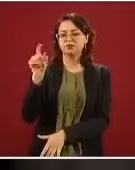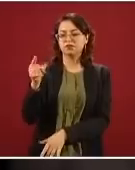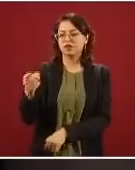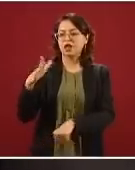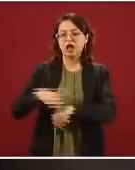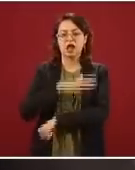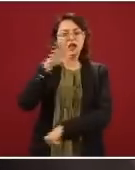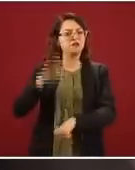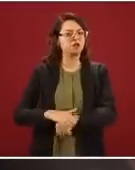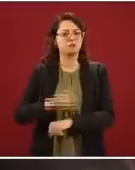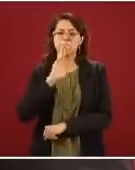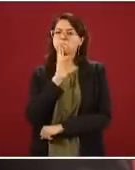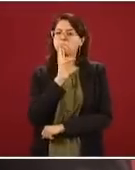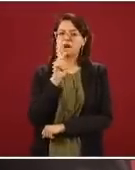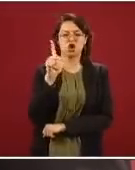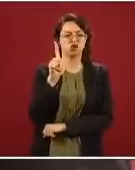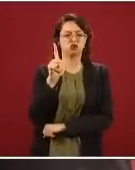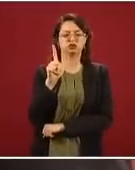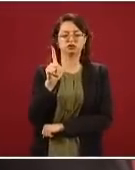obtenido la mejor calificación.